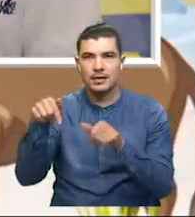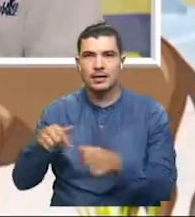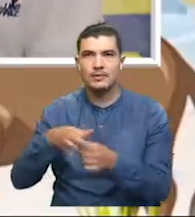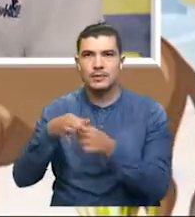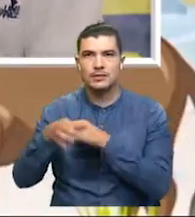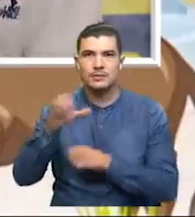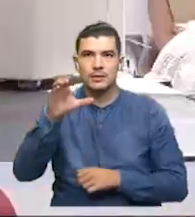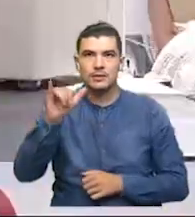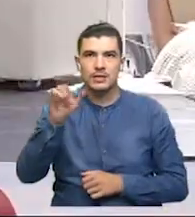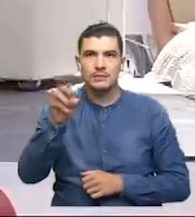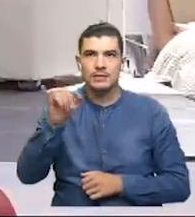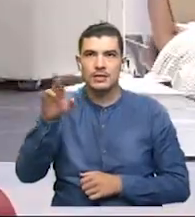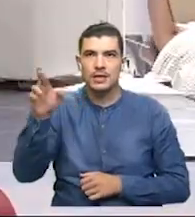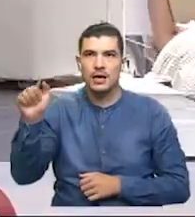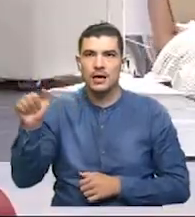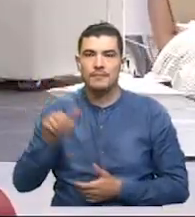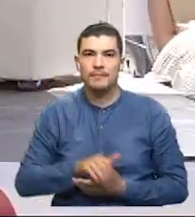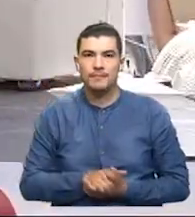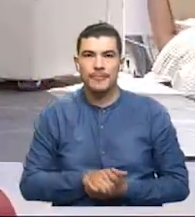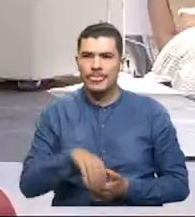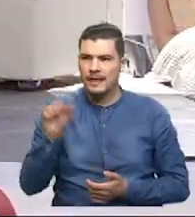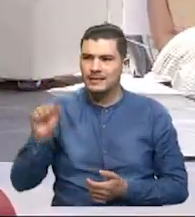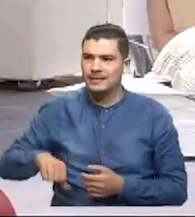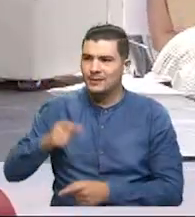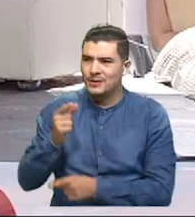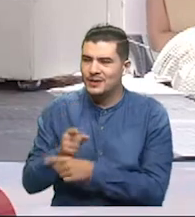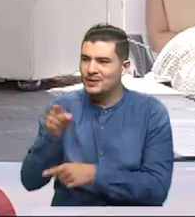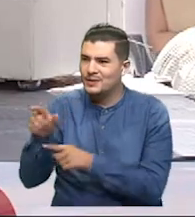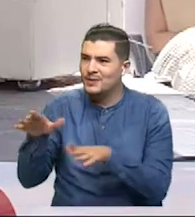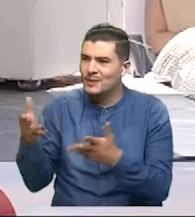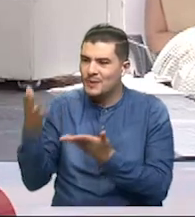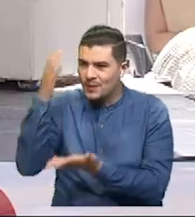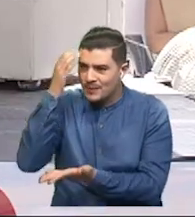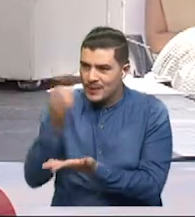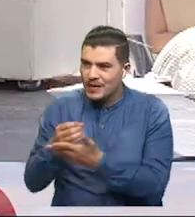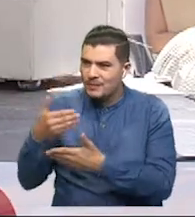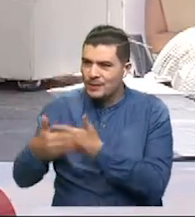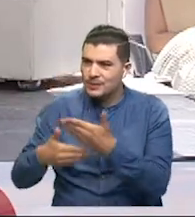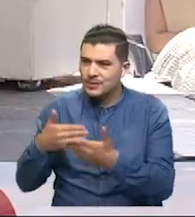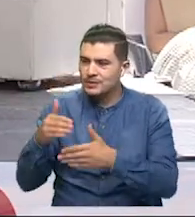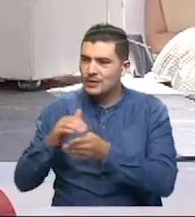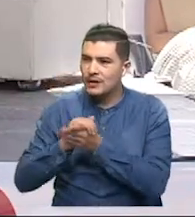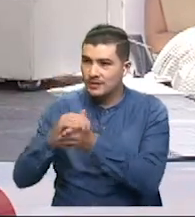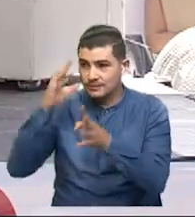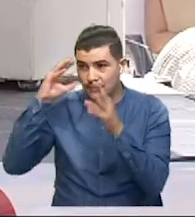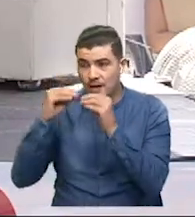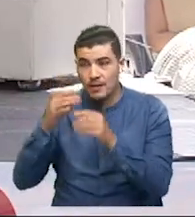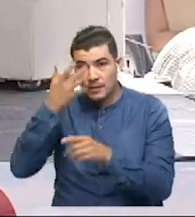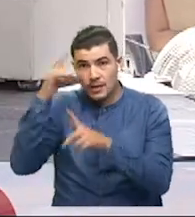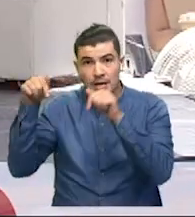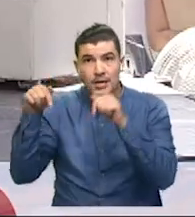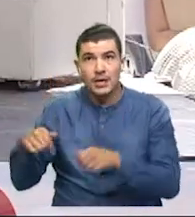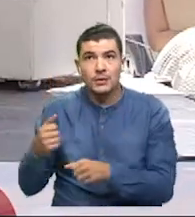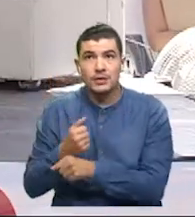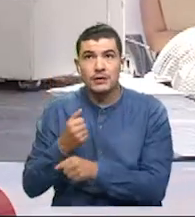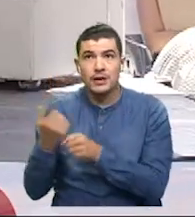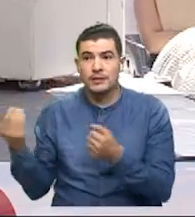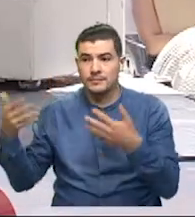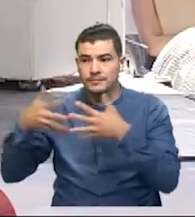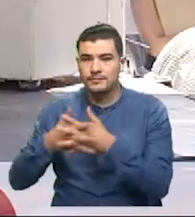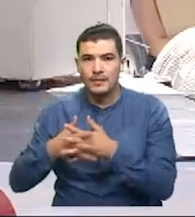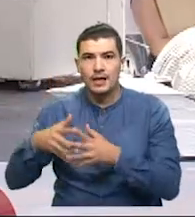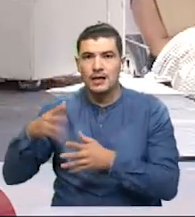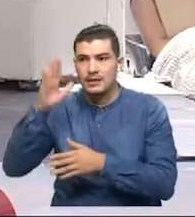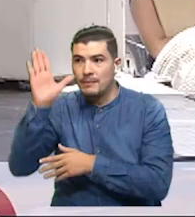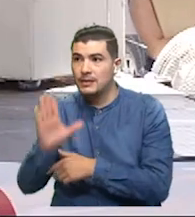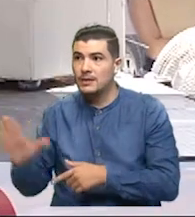la productividad. Bueno, un balance, señor alcalde, de toda esta gestión que se ha venido realizando en conjunto, porque este es un trabajo articulado, el departamento con